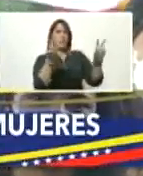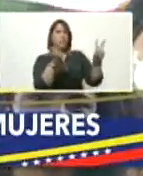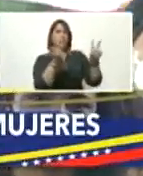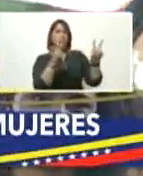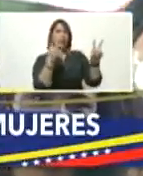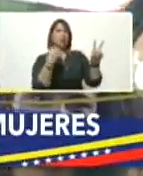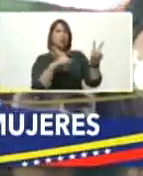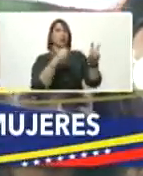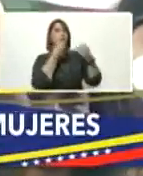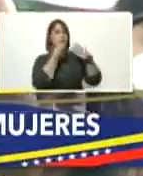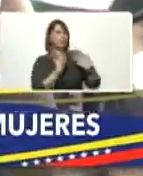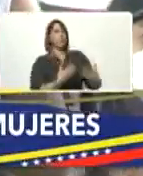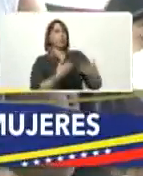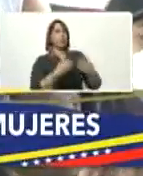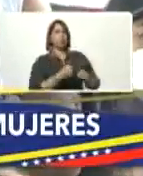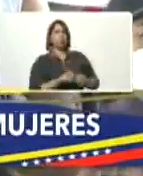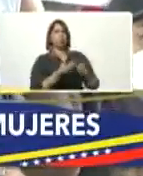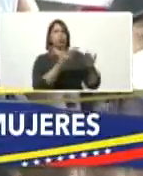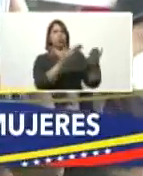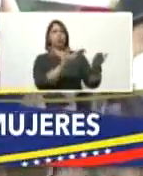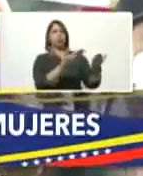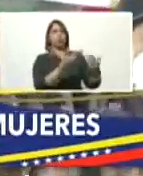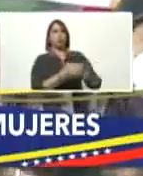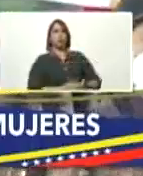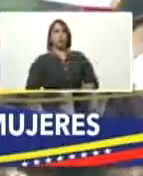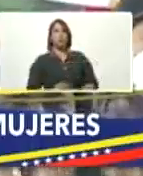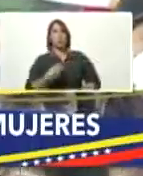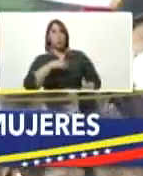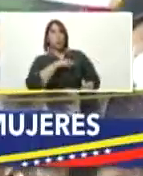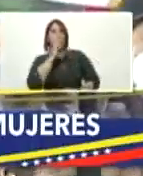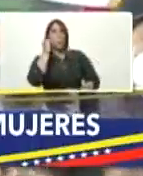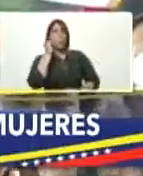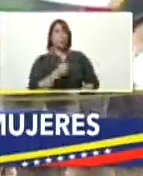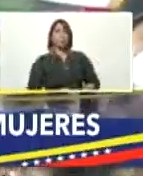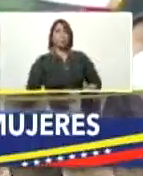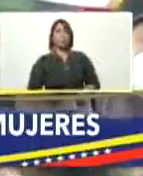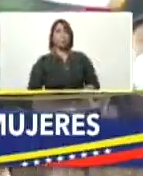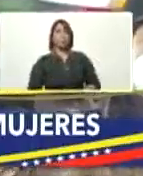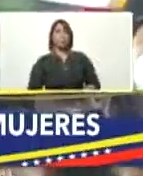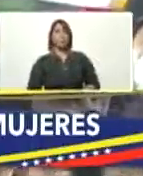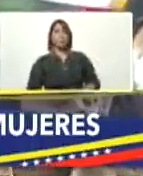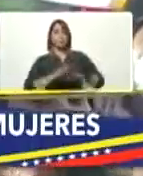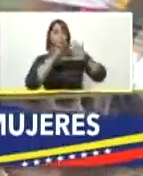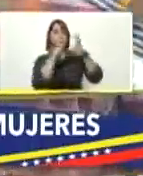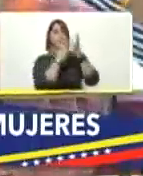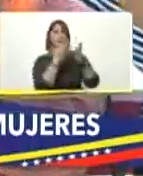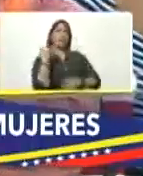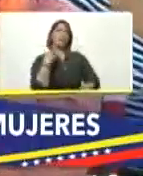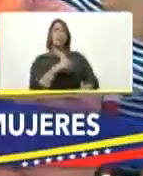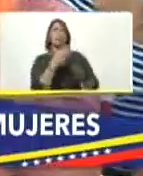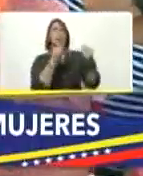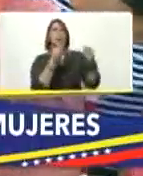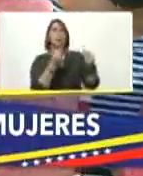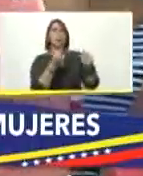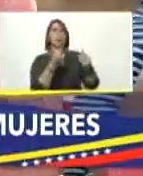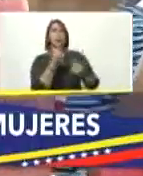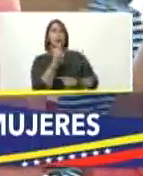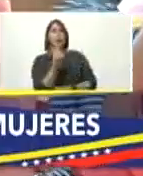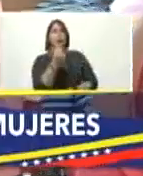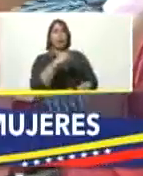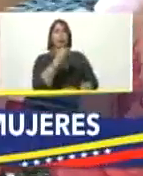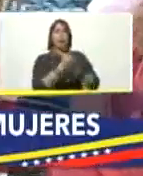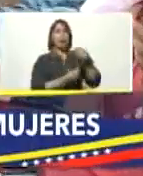tiene bien merecido, presidente. Nosotras las mujeres en el mundo tenemos mucho por hacer, pero nosotras